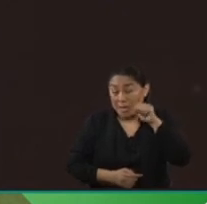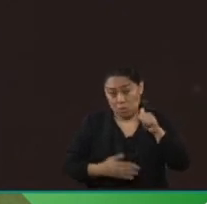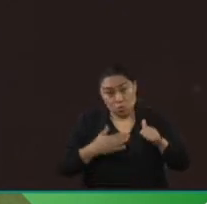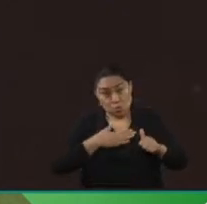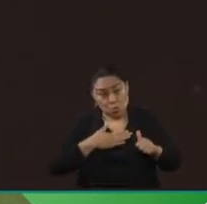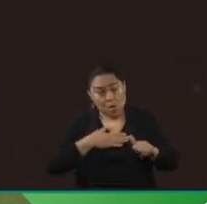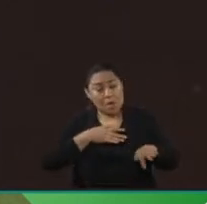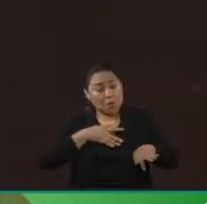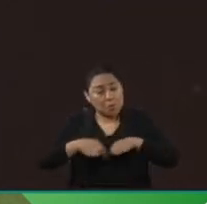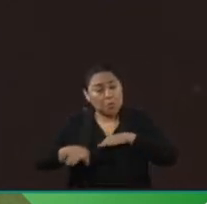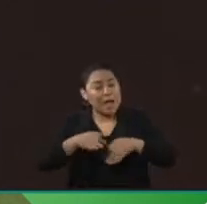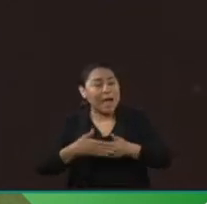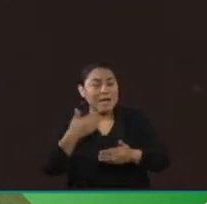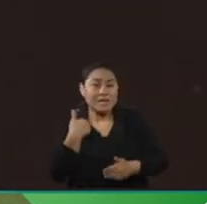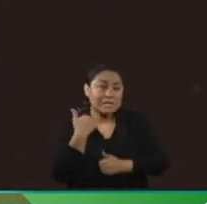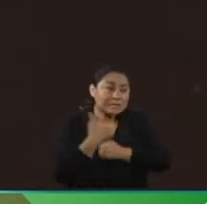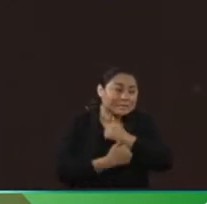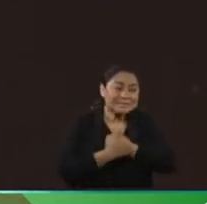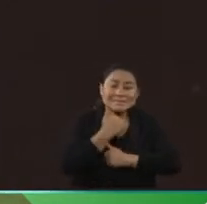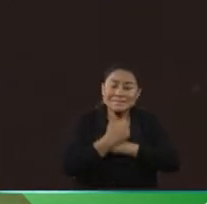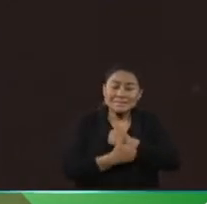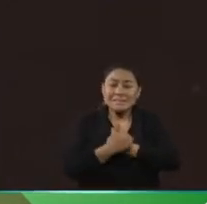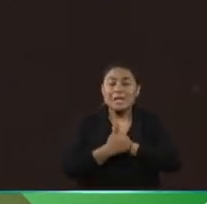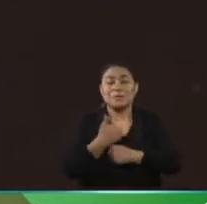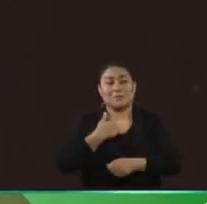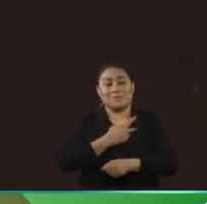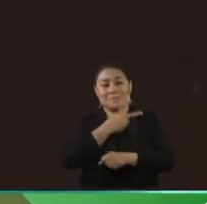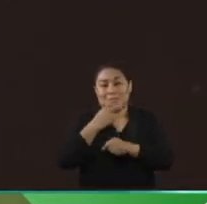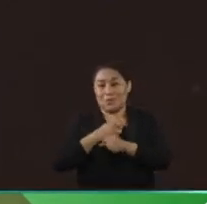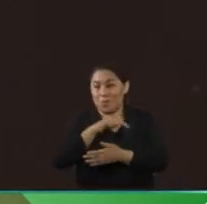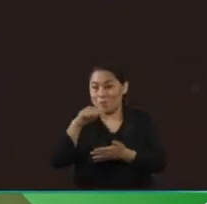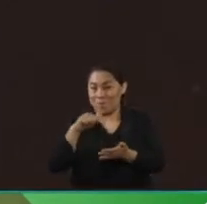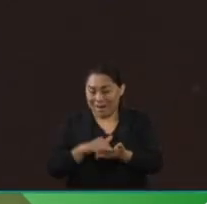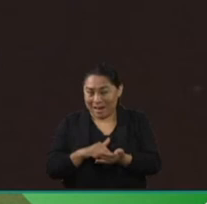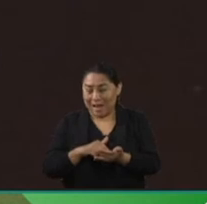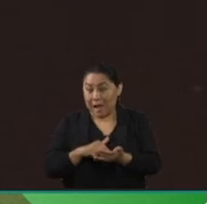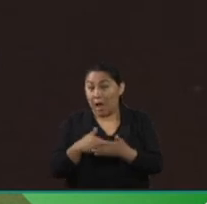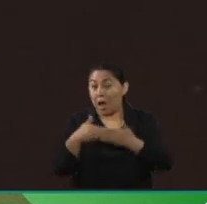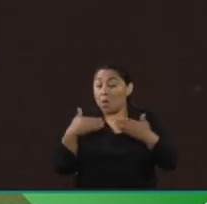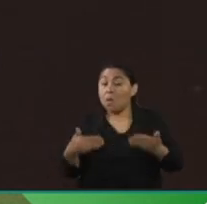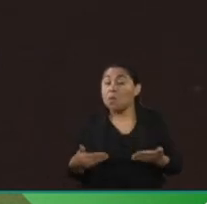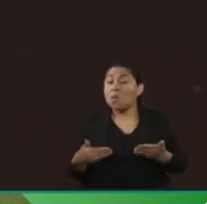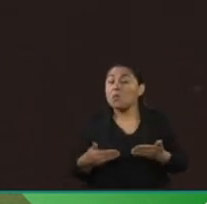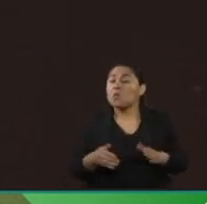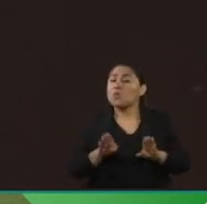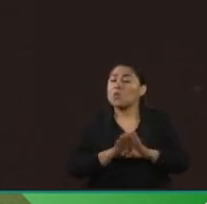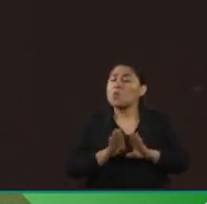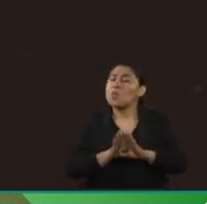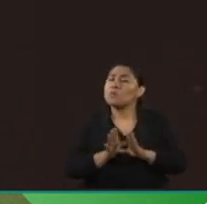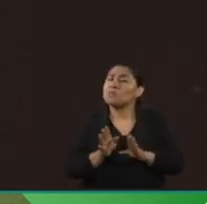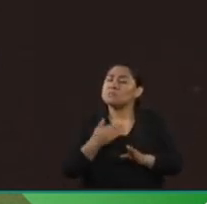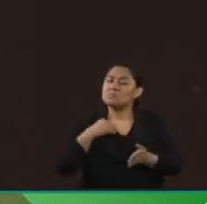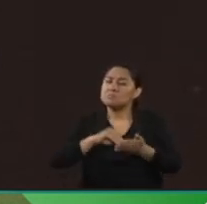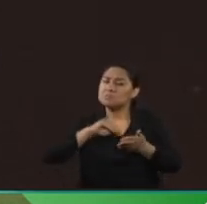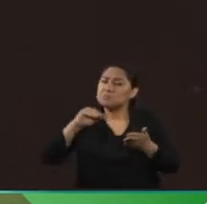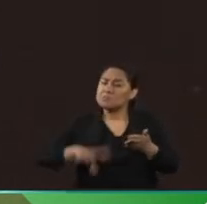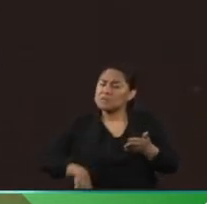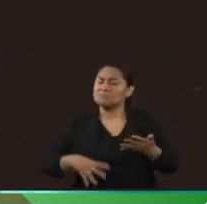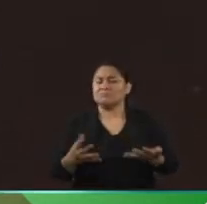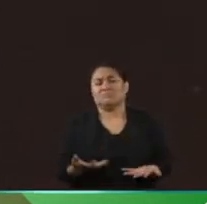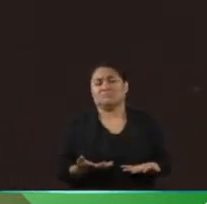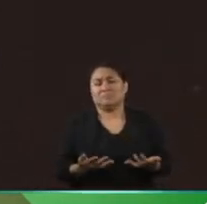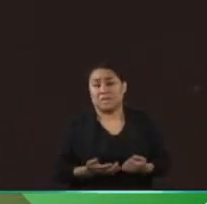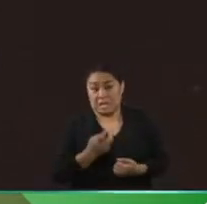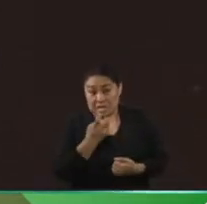obtuve a través de un concurso en el que quedé en segundo lugar ser objeto de una denigrante Tómbola Esto no es